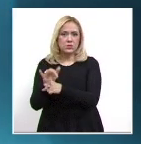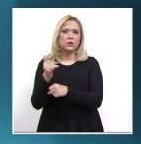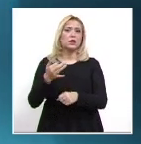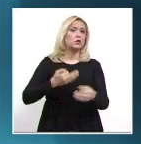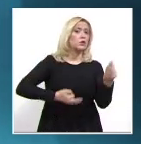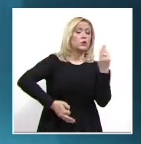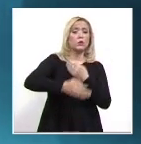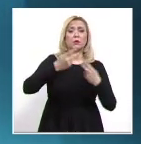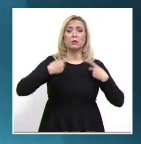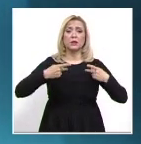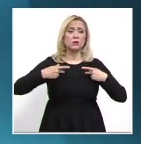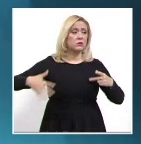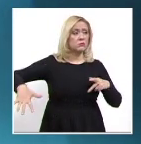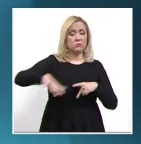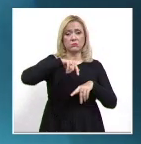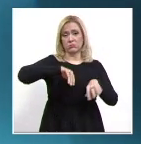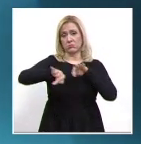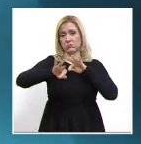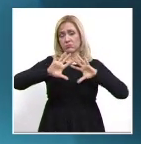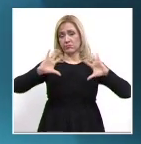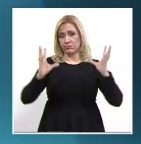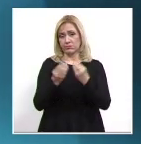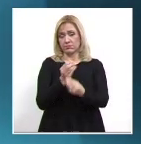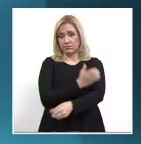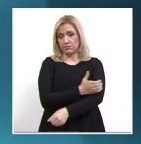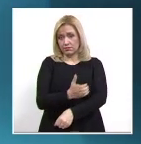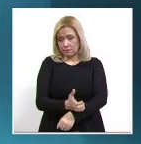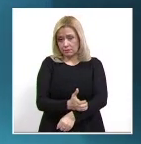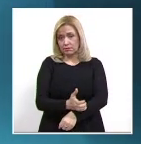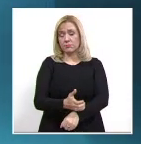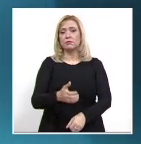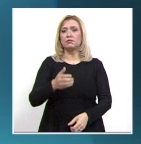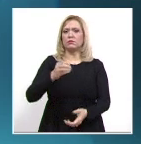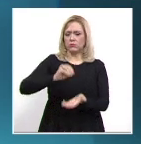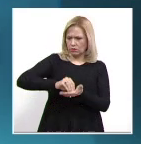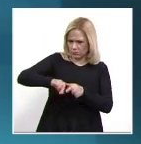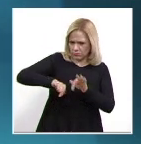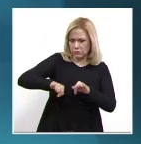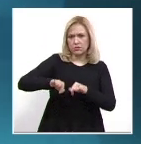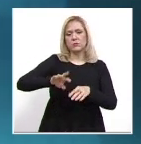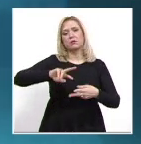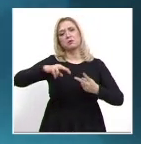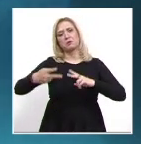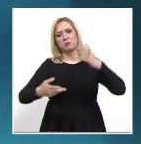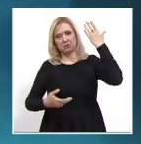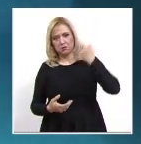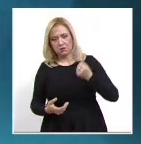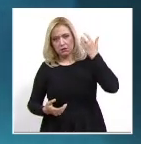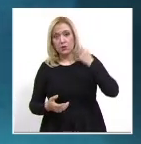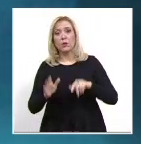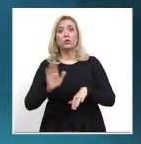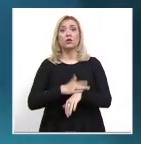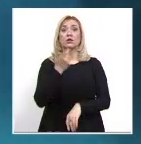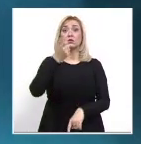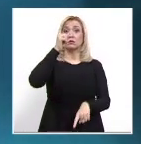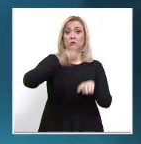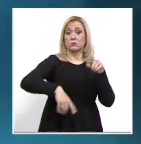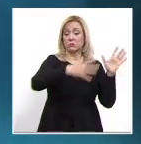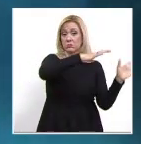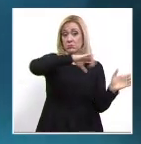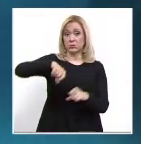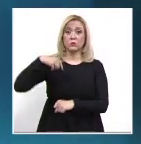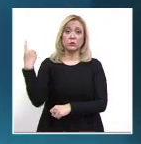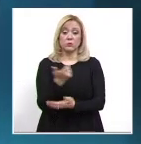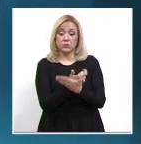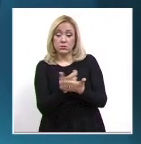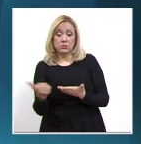servidores públicos del Poder Judicial de la Federación, tanto en activo como en retiro, pues la eliminación de los fideicomisos afecta derechos